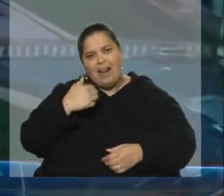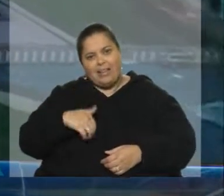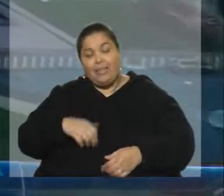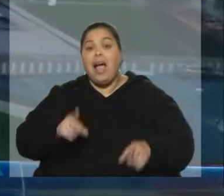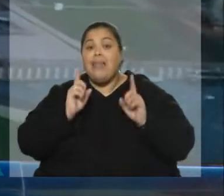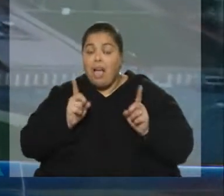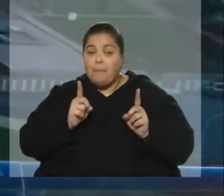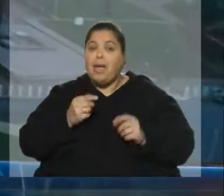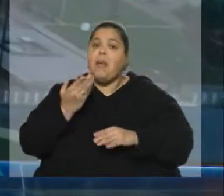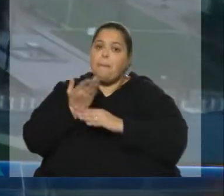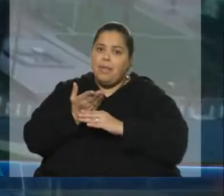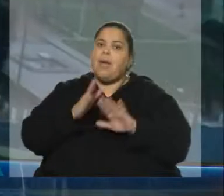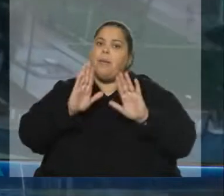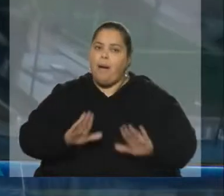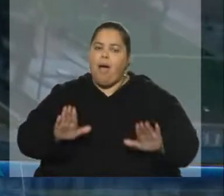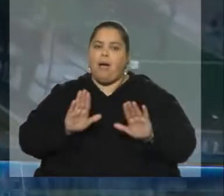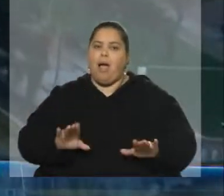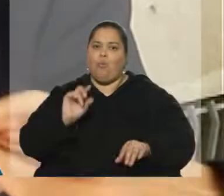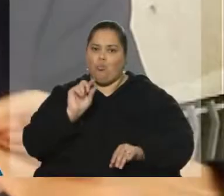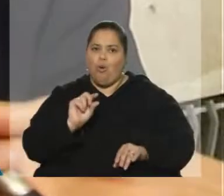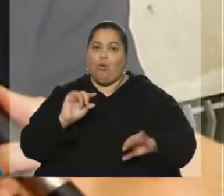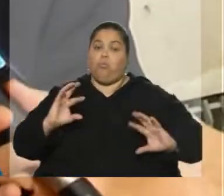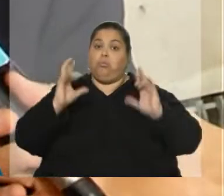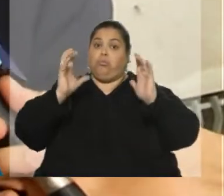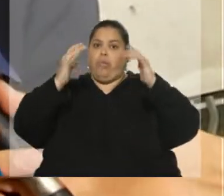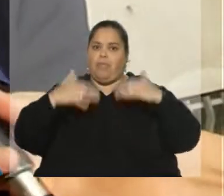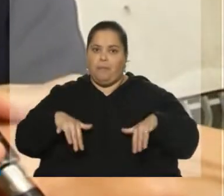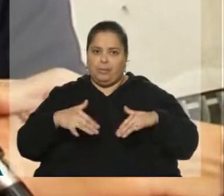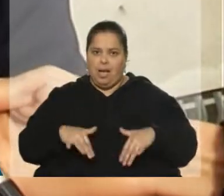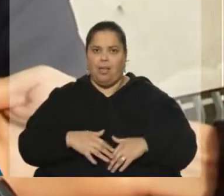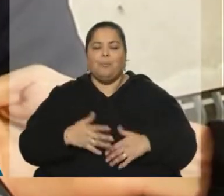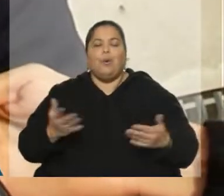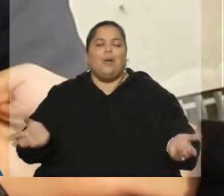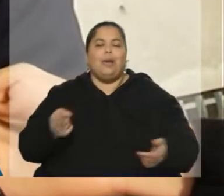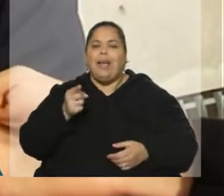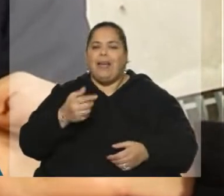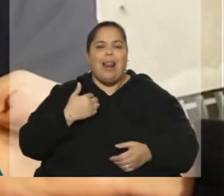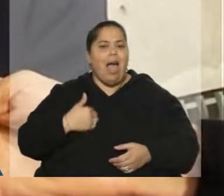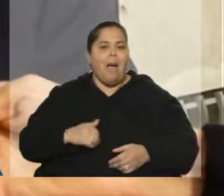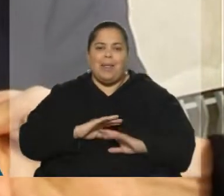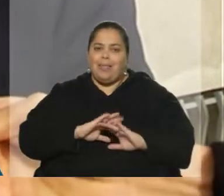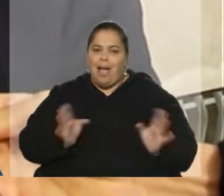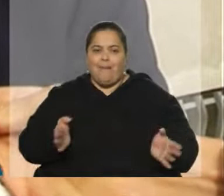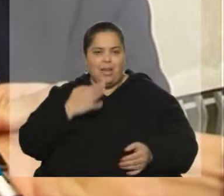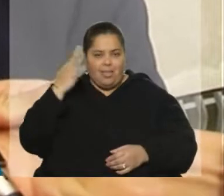bajar la crispación en la sociedad del vecino país. Y es lamentable, más allá de la realidad, yo